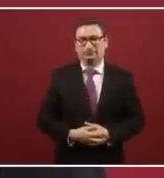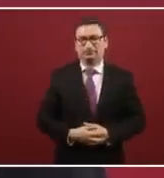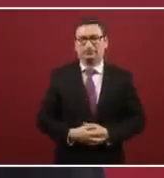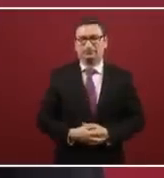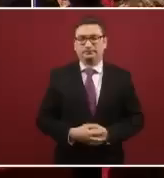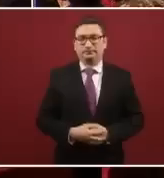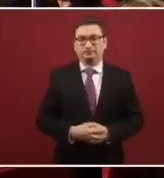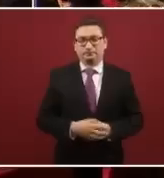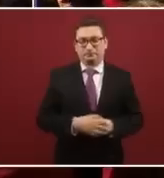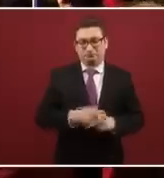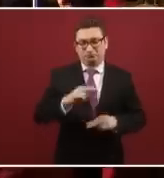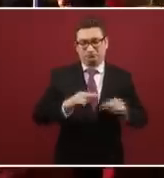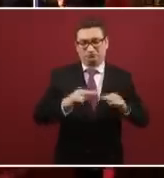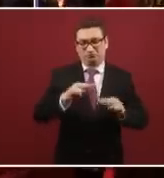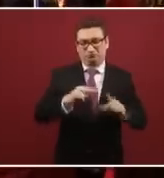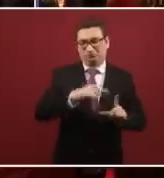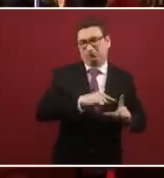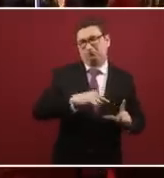Aumentó mucho.